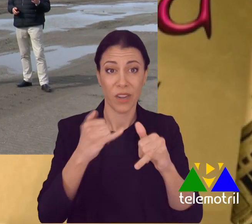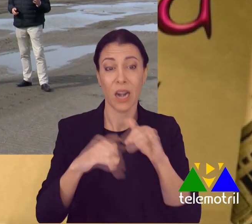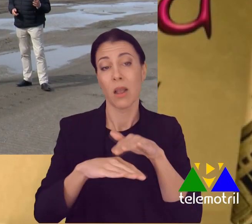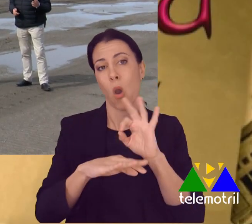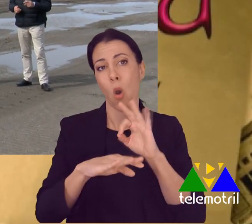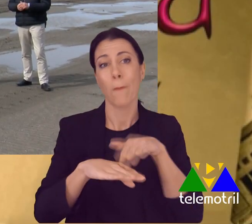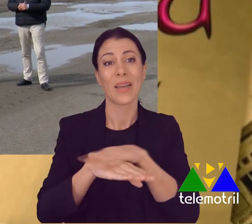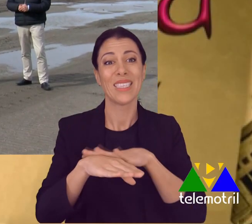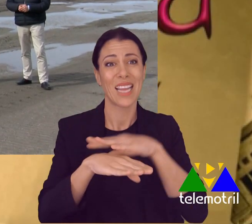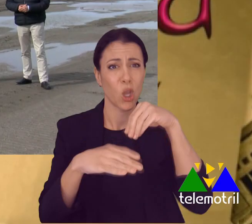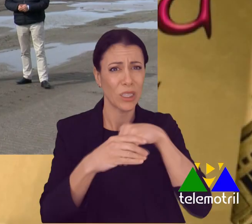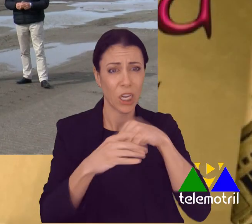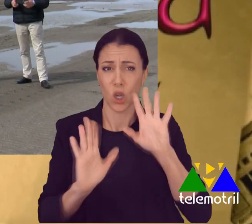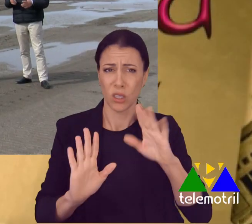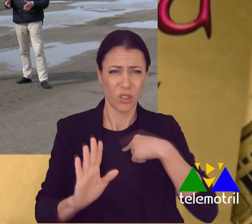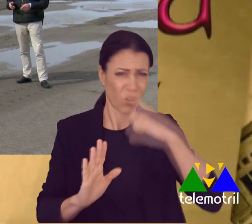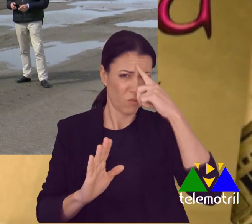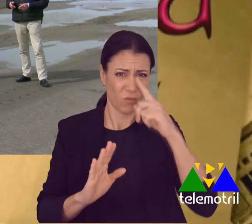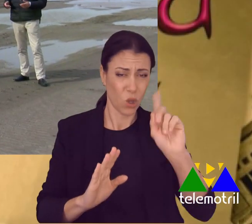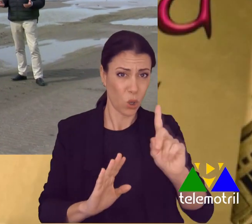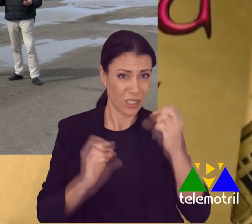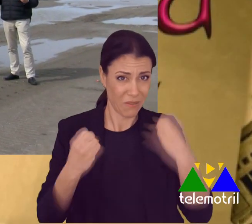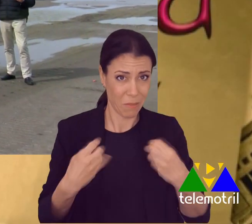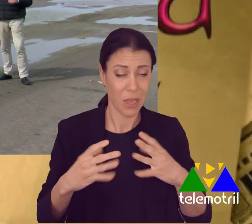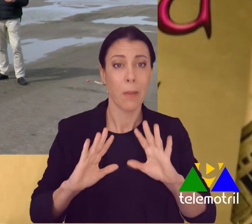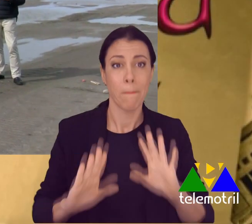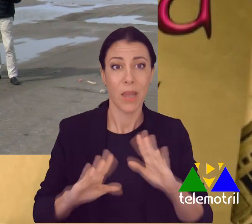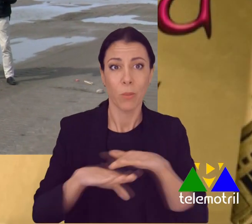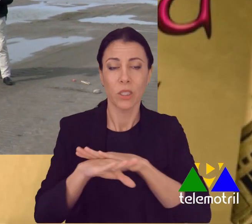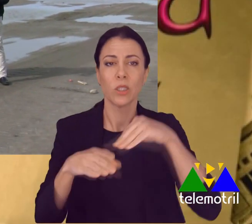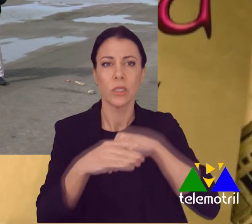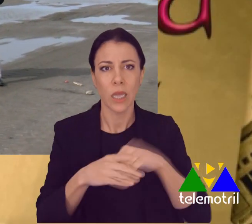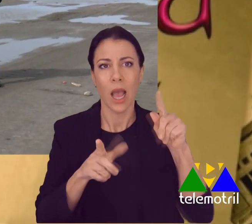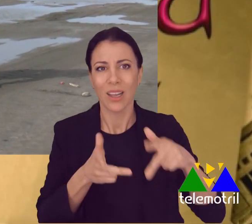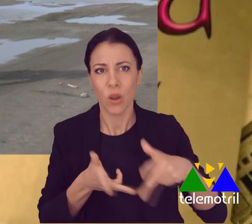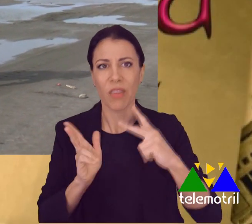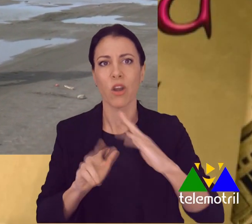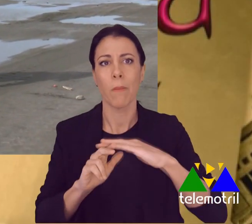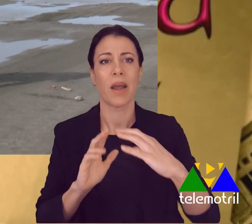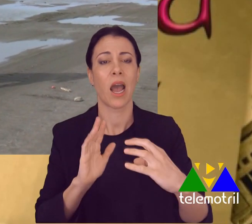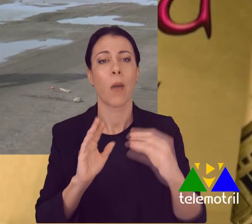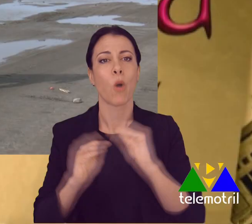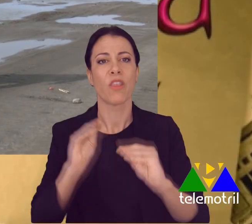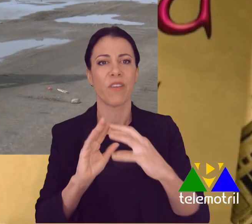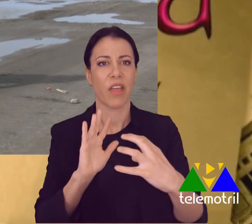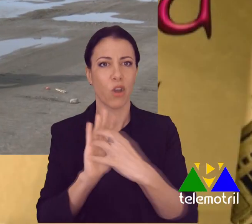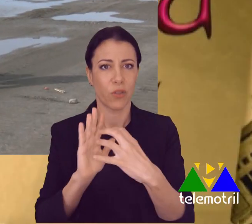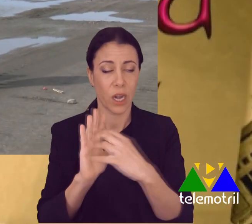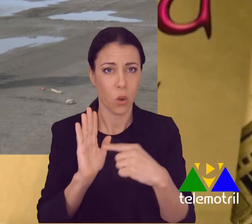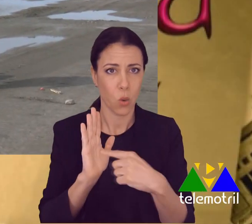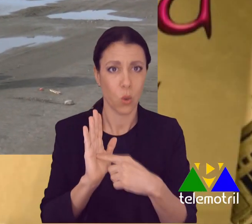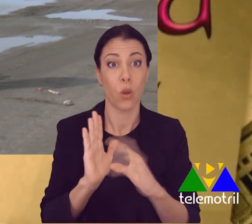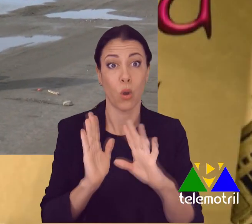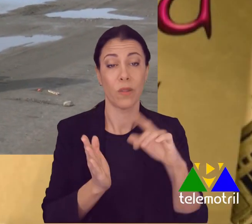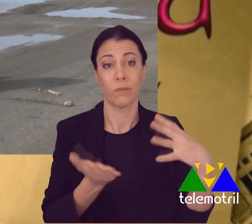Ministerio del Interior, creo que ya no lo sé, pero el Ministerio del Interior es el que da las autorizaciones para la modificación de los escudos heráldicos de